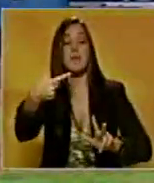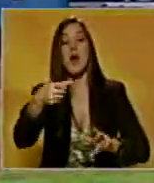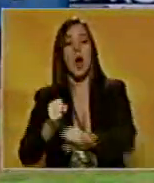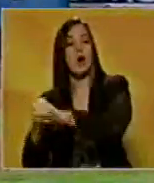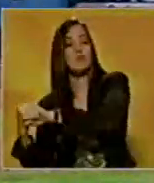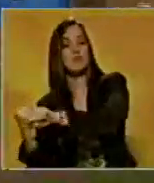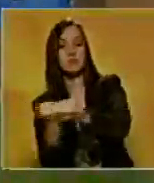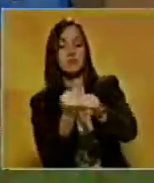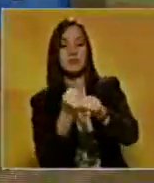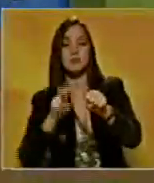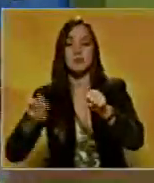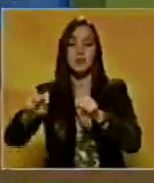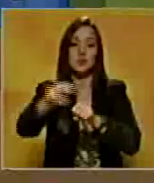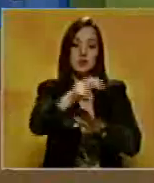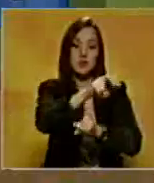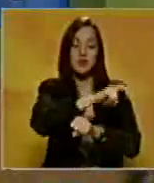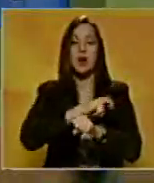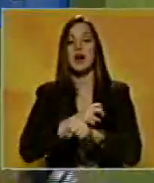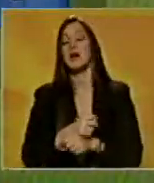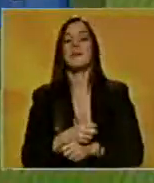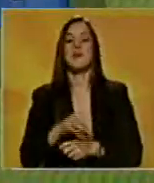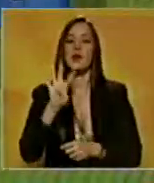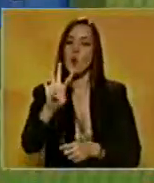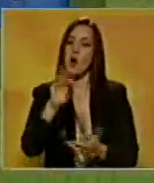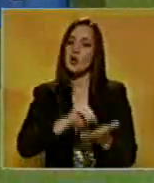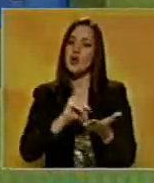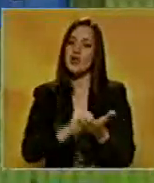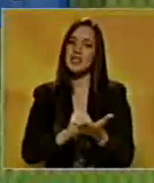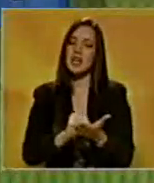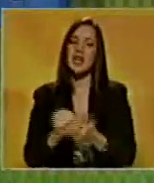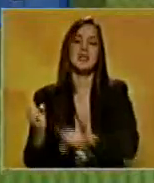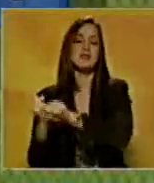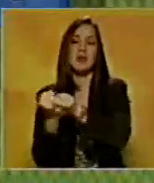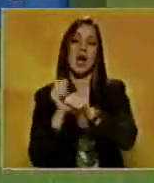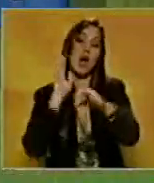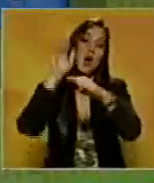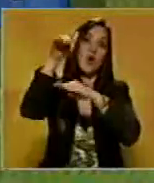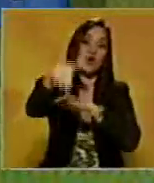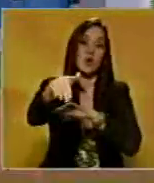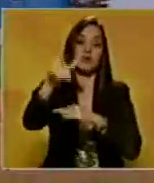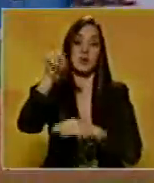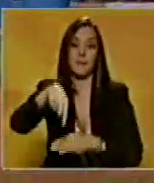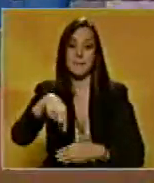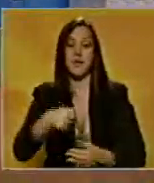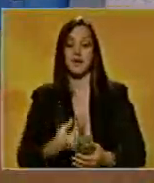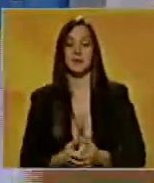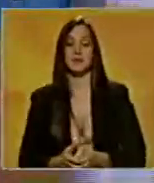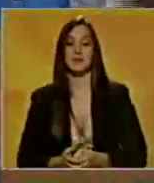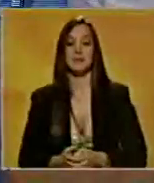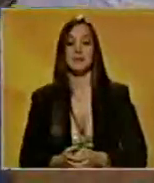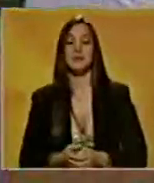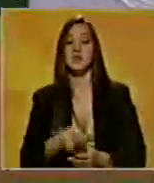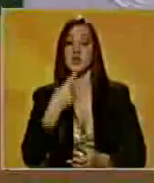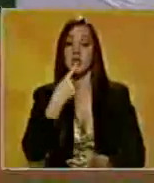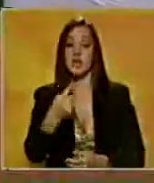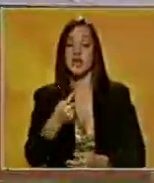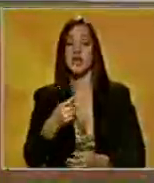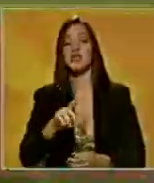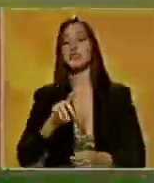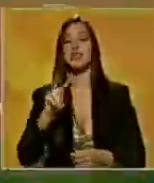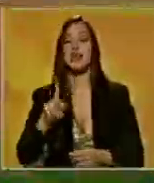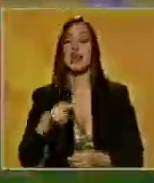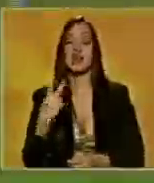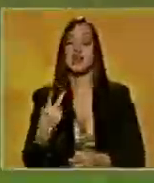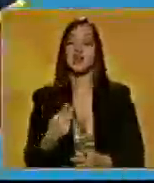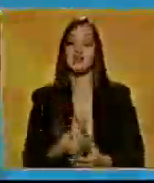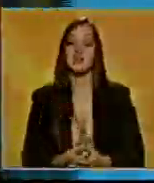boleto. Por los Bravos, José Osuna de 4-3 con cuadrangular, impulsada, anotada y base por bolas. Triunfo para Edwin Quirarte y revés para